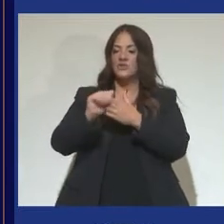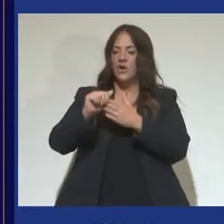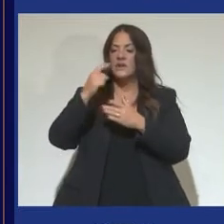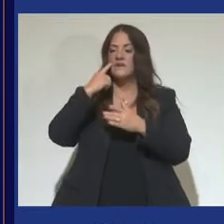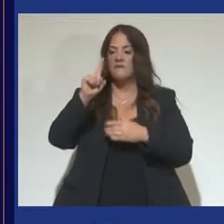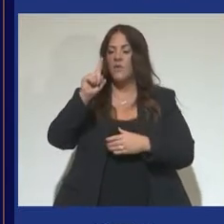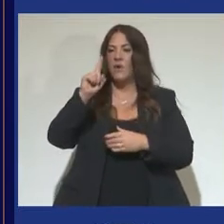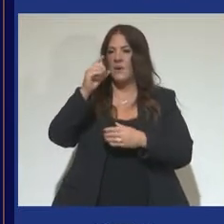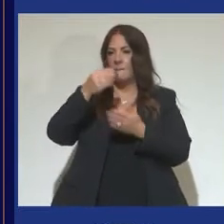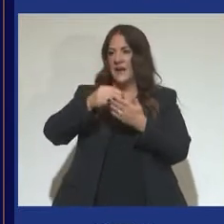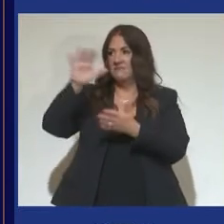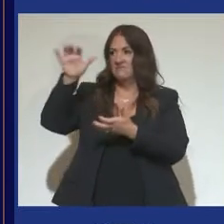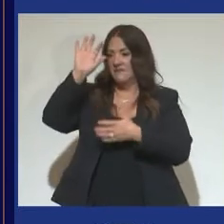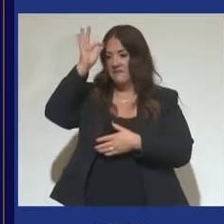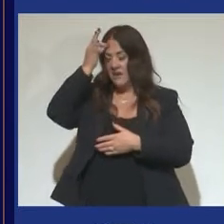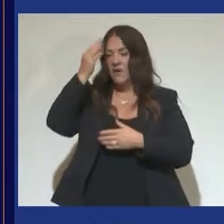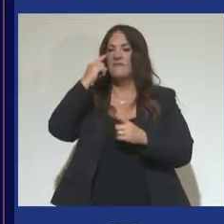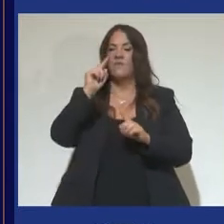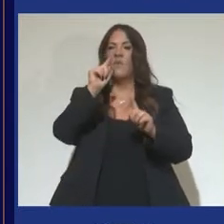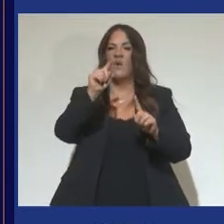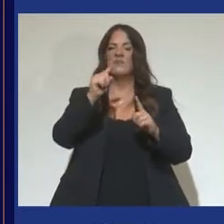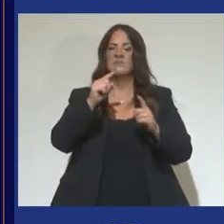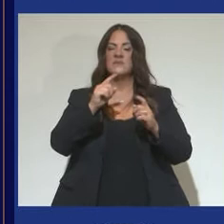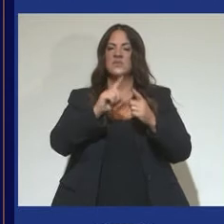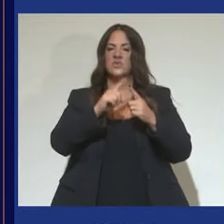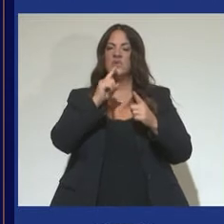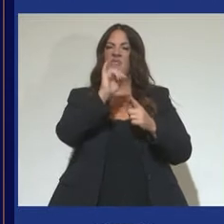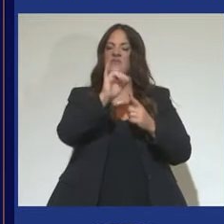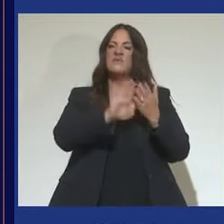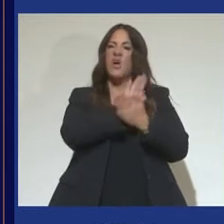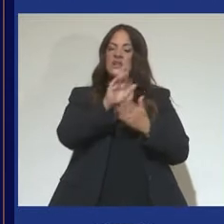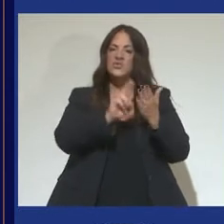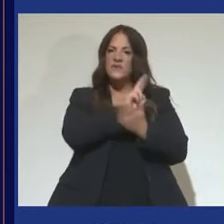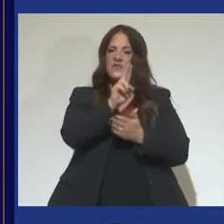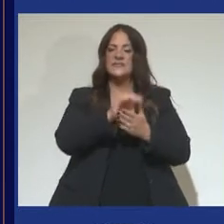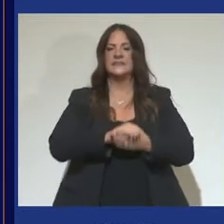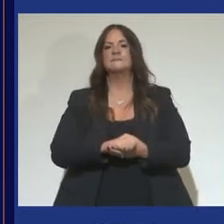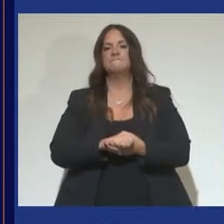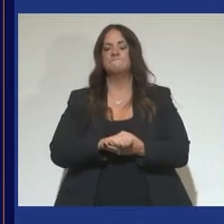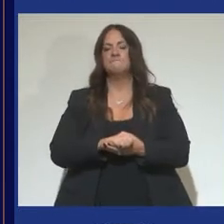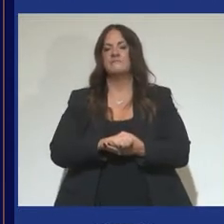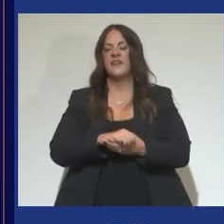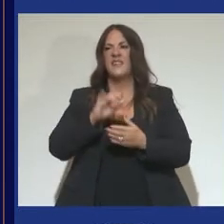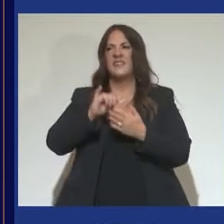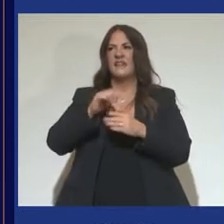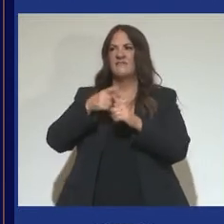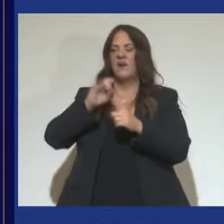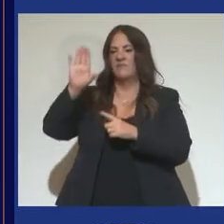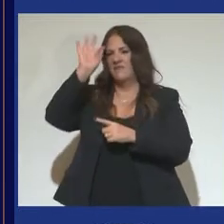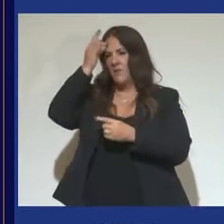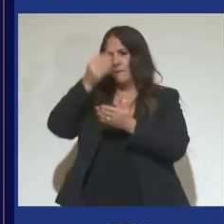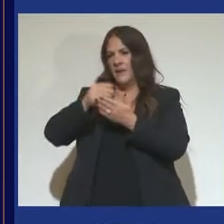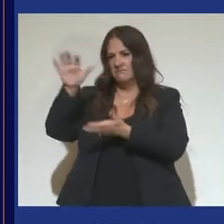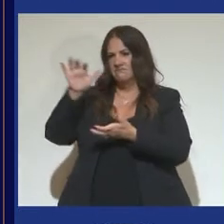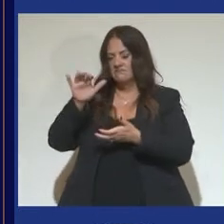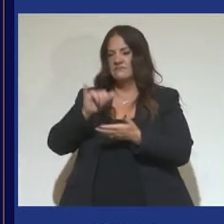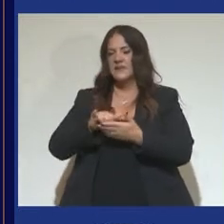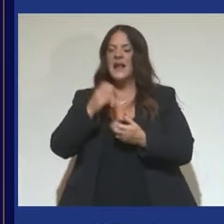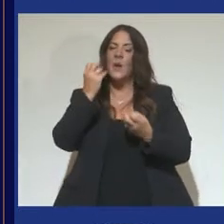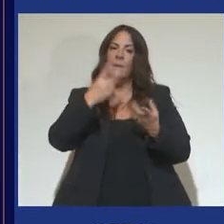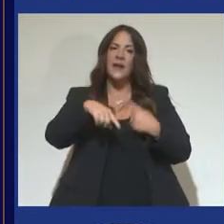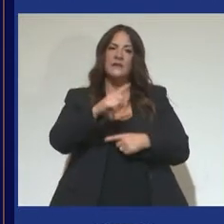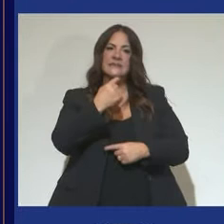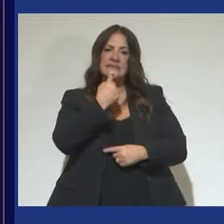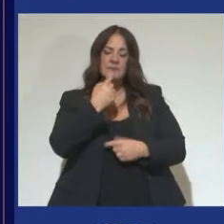educación superior 3.000 millones 2.9 eso es lo que se anticipa que recibiremos del gobierno federal y sé que muchos